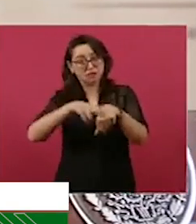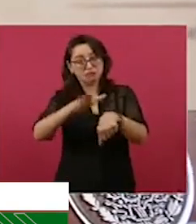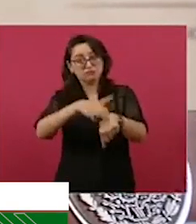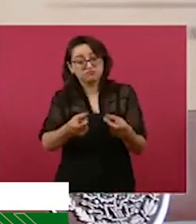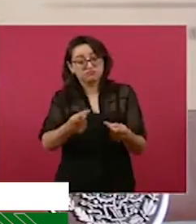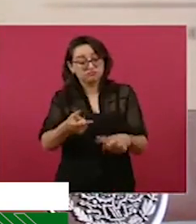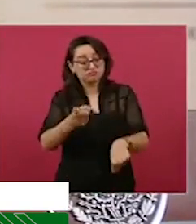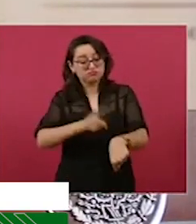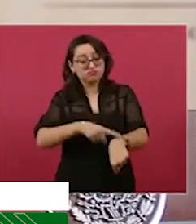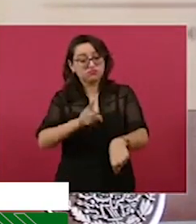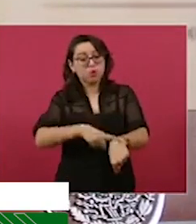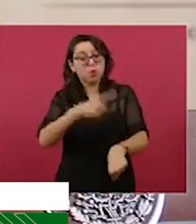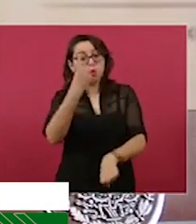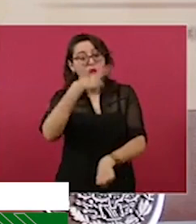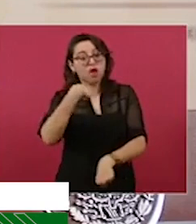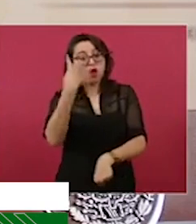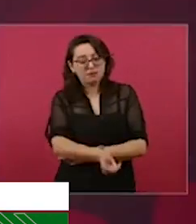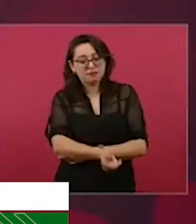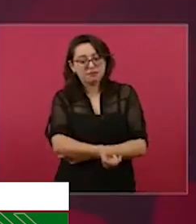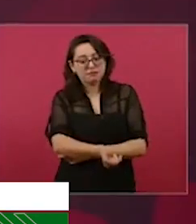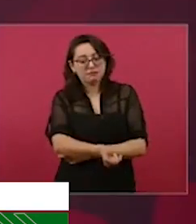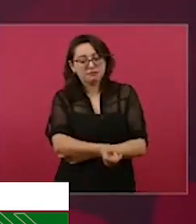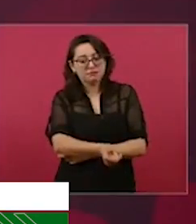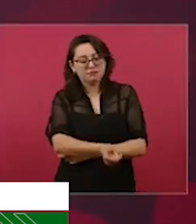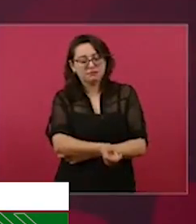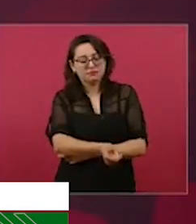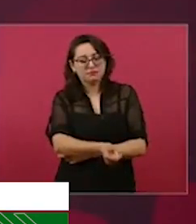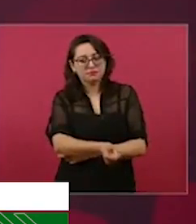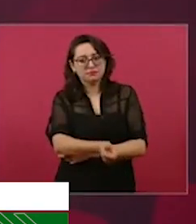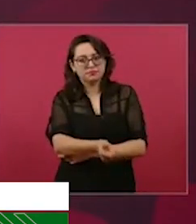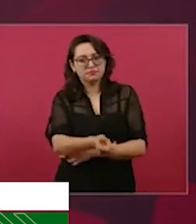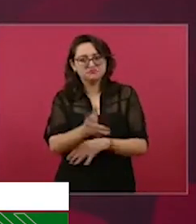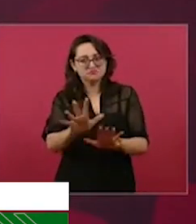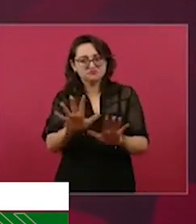penal de una hora. Así